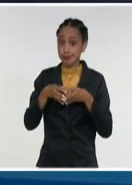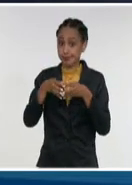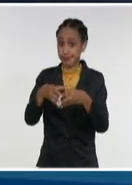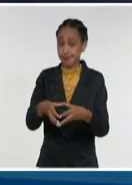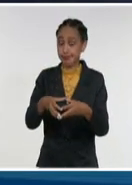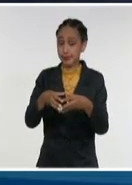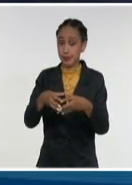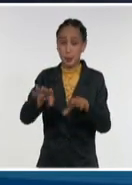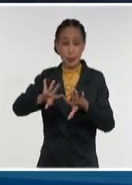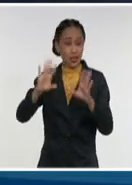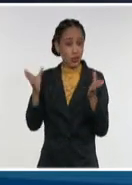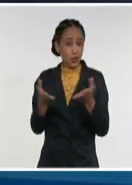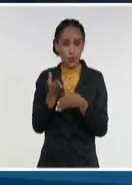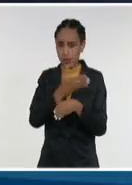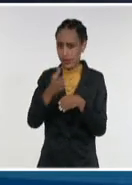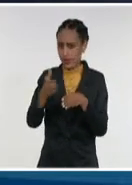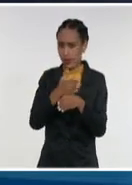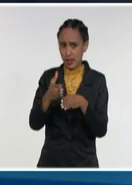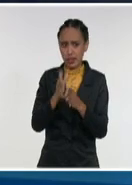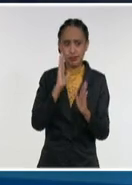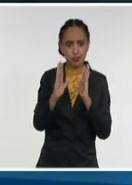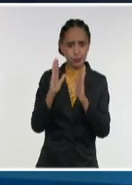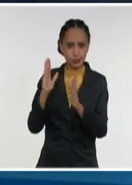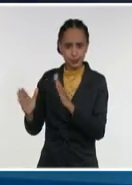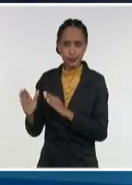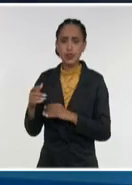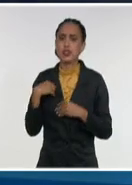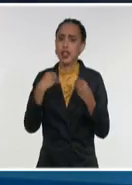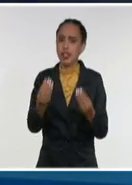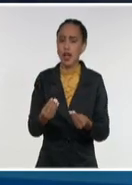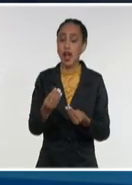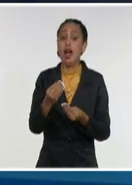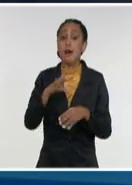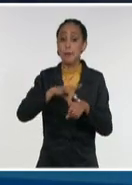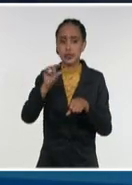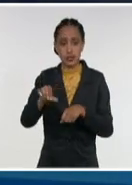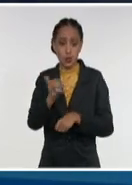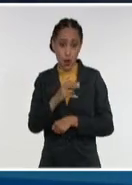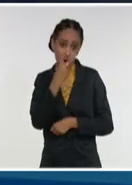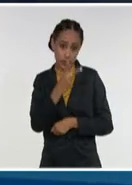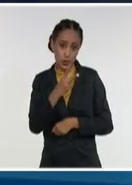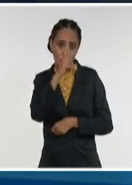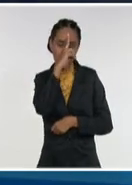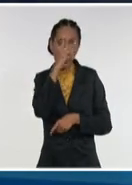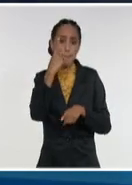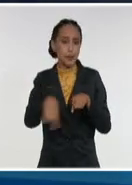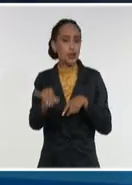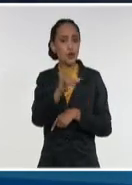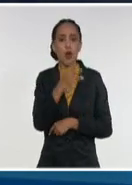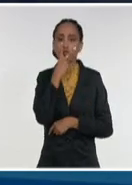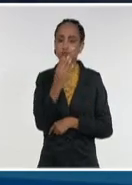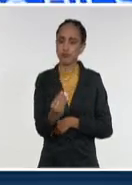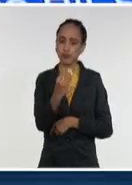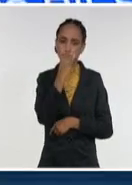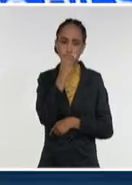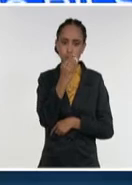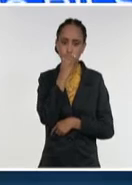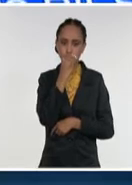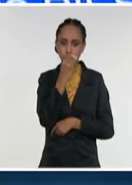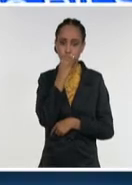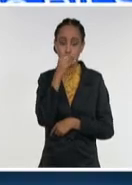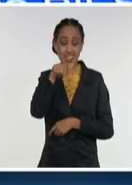todas las diferentes categorías, se le garantiza al paciente tanto su atención médica como su atención de alimentación y avituallamiento.